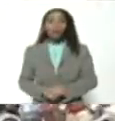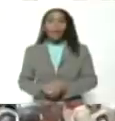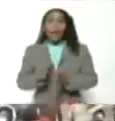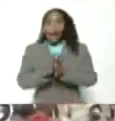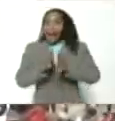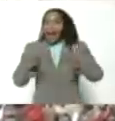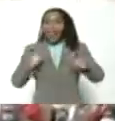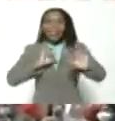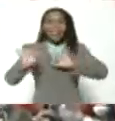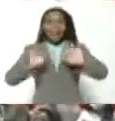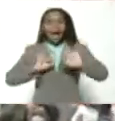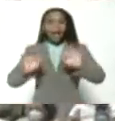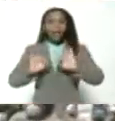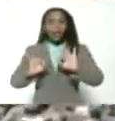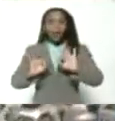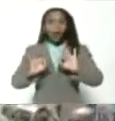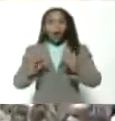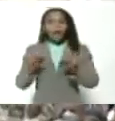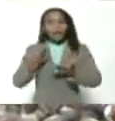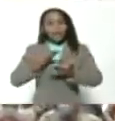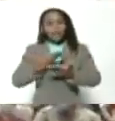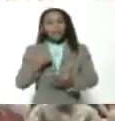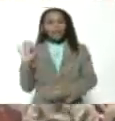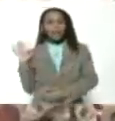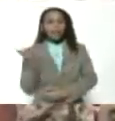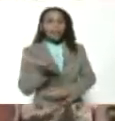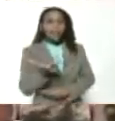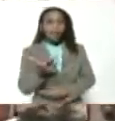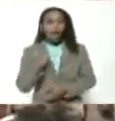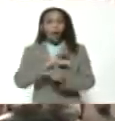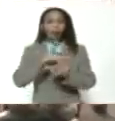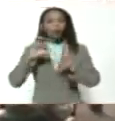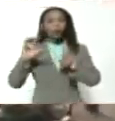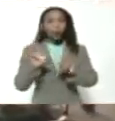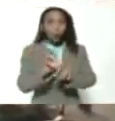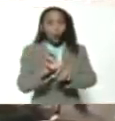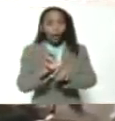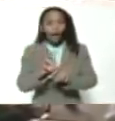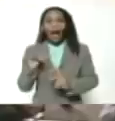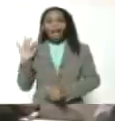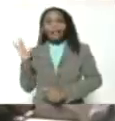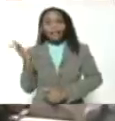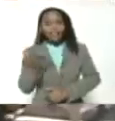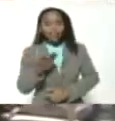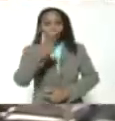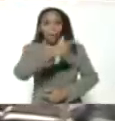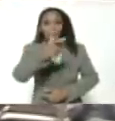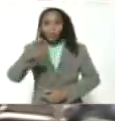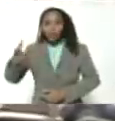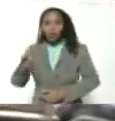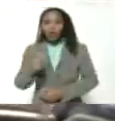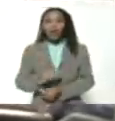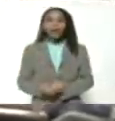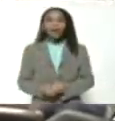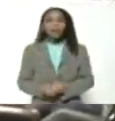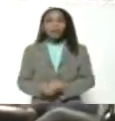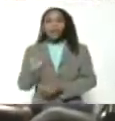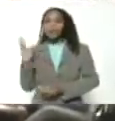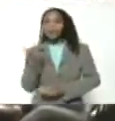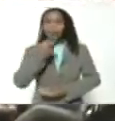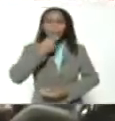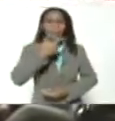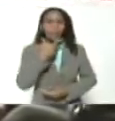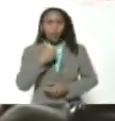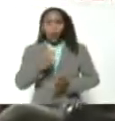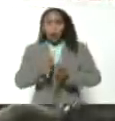teatro Teresa Carreño al servicio de la cultura, al servicio de la gente, al servicio de lo bello, de lo bueno,